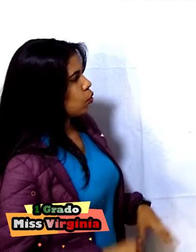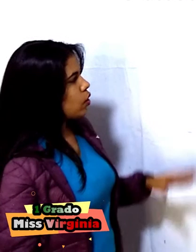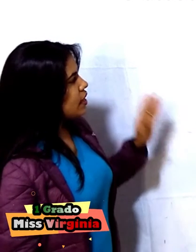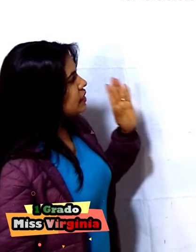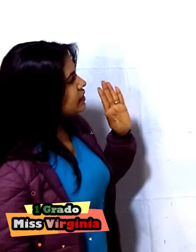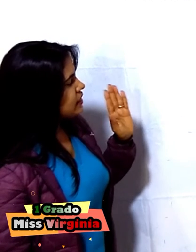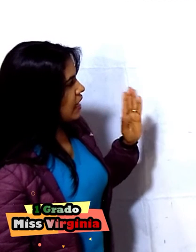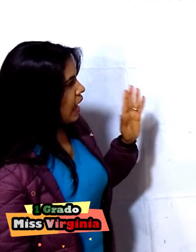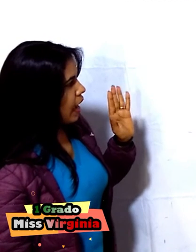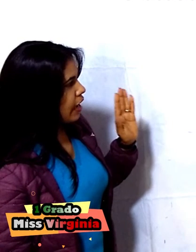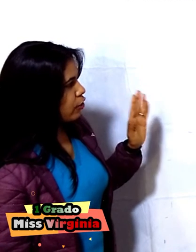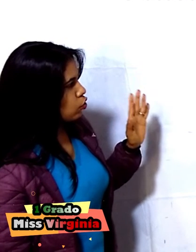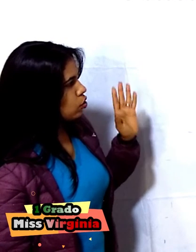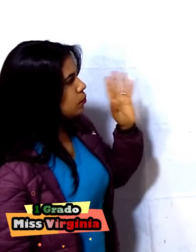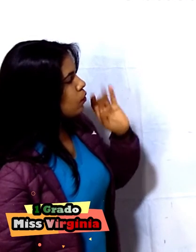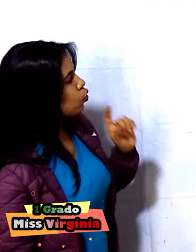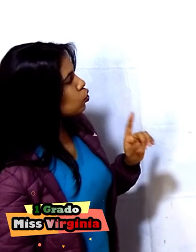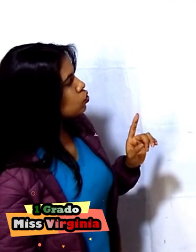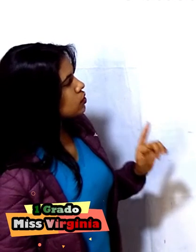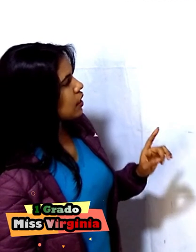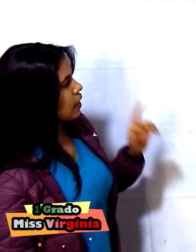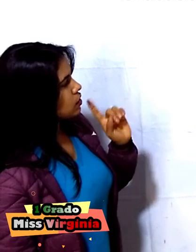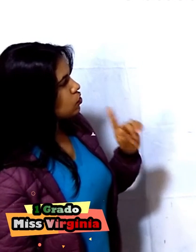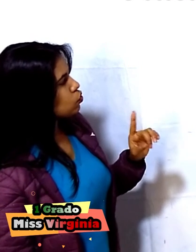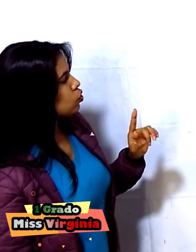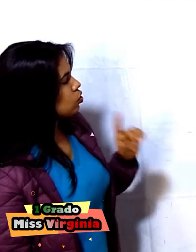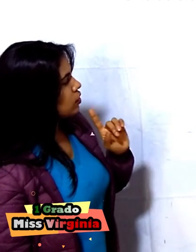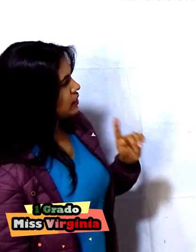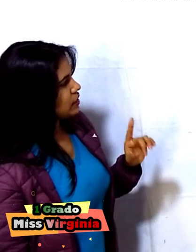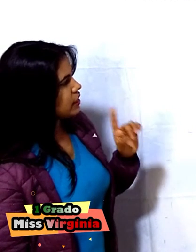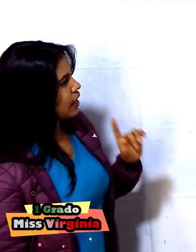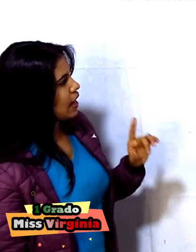chaleco, Charo usa su